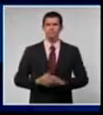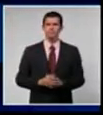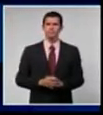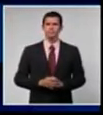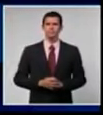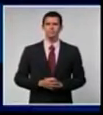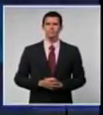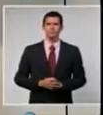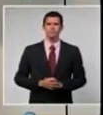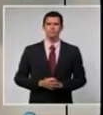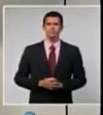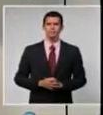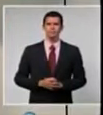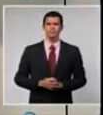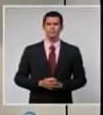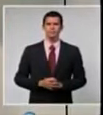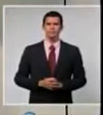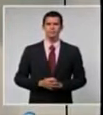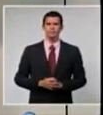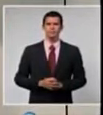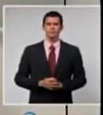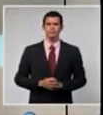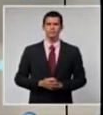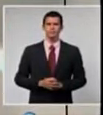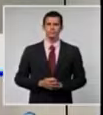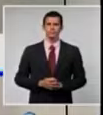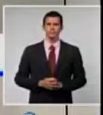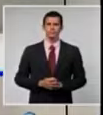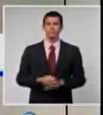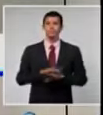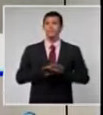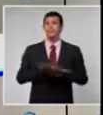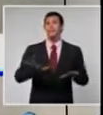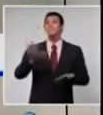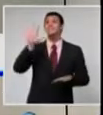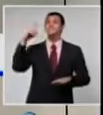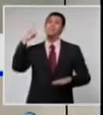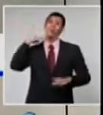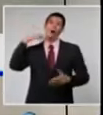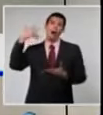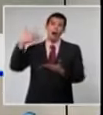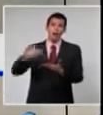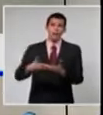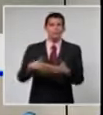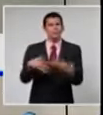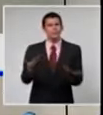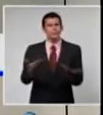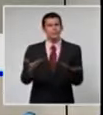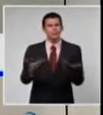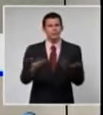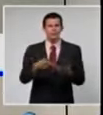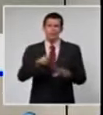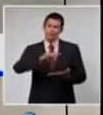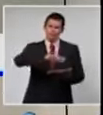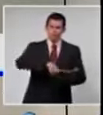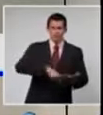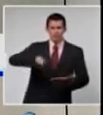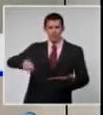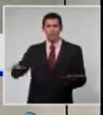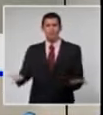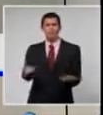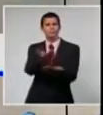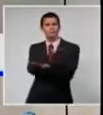Hola, muy buenas noches. Este martes se cumplen 5 años del acuerdo nuclear con Irán, uno de los pactos de política exterior más importantes de